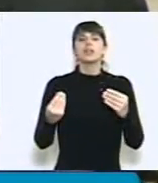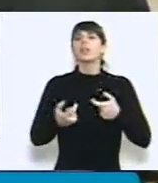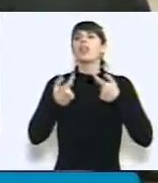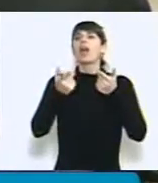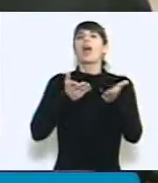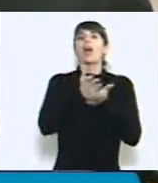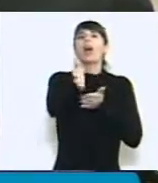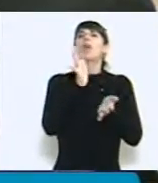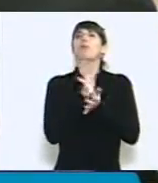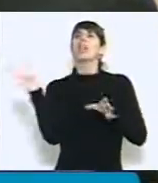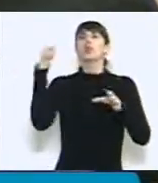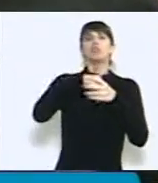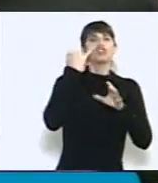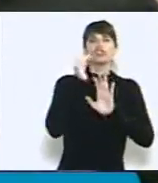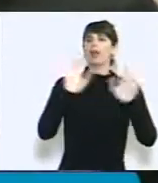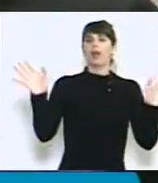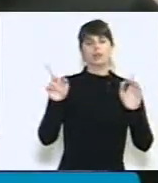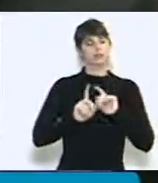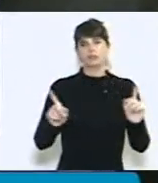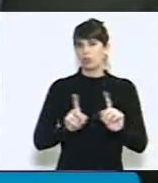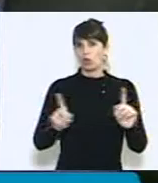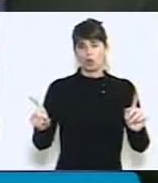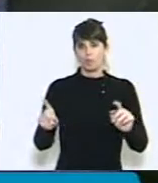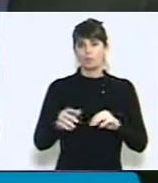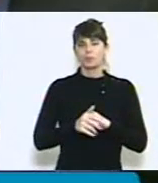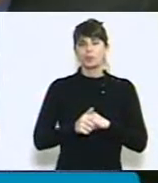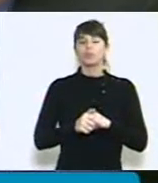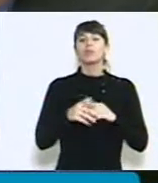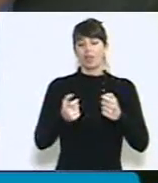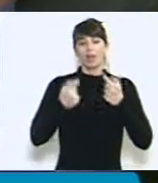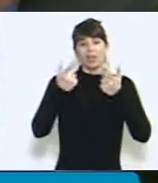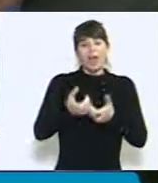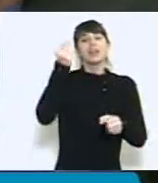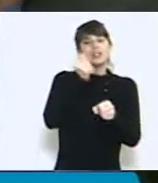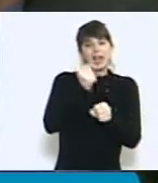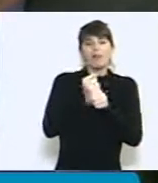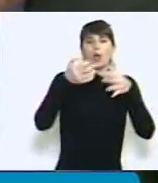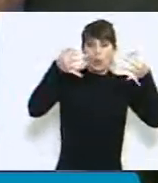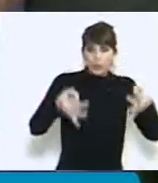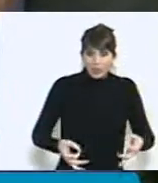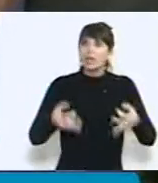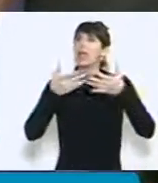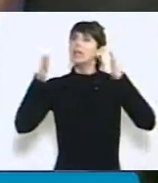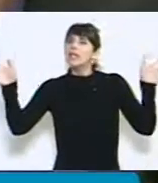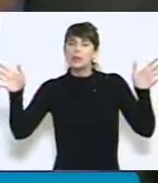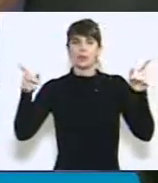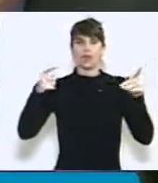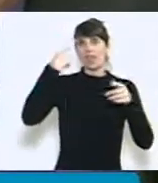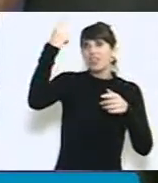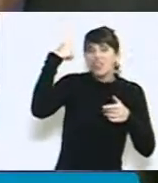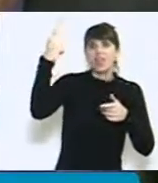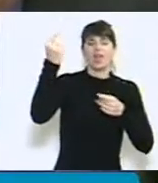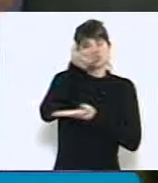inclusión. Esa es la que da trabajo digno, libre, creativo, participativo